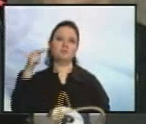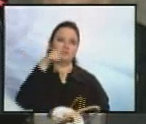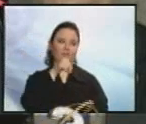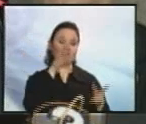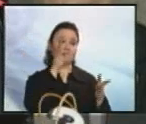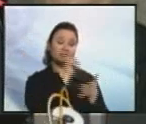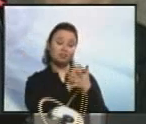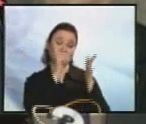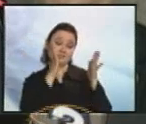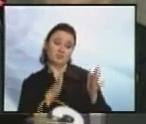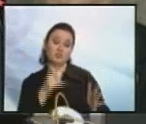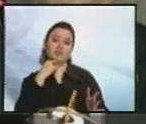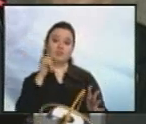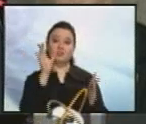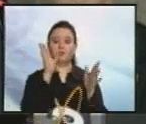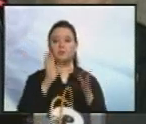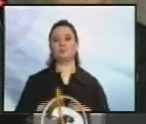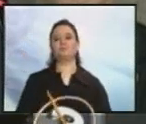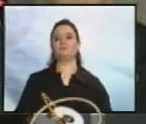sintetizando: